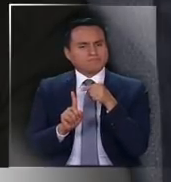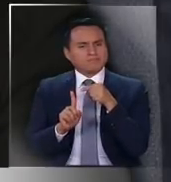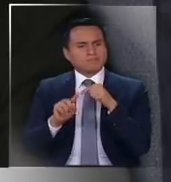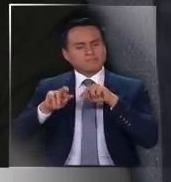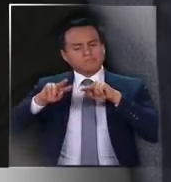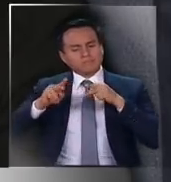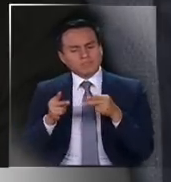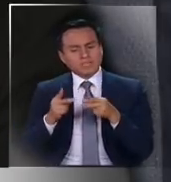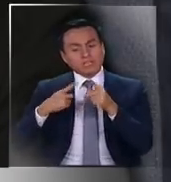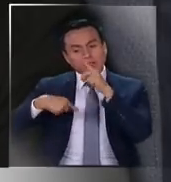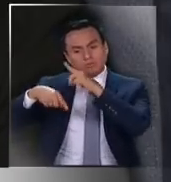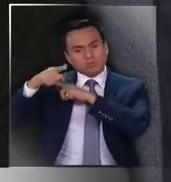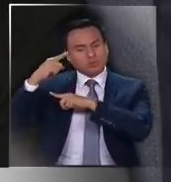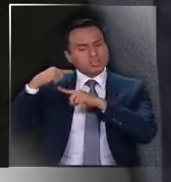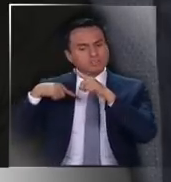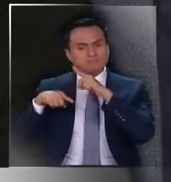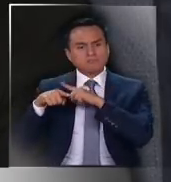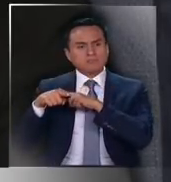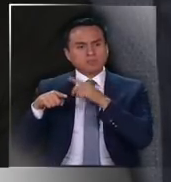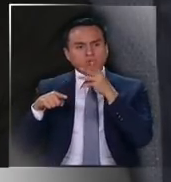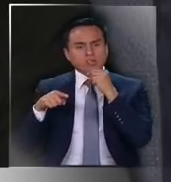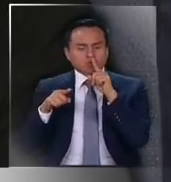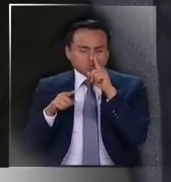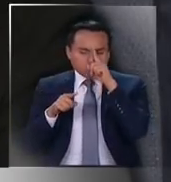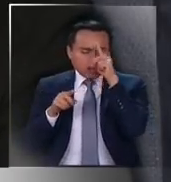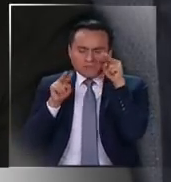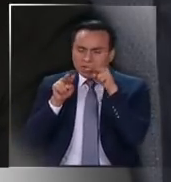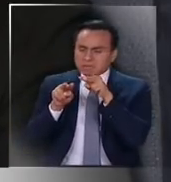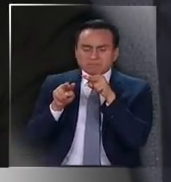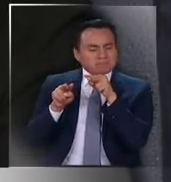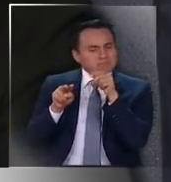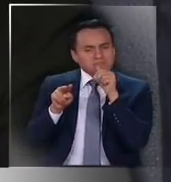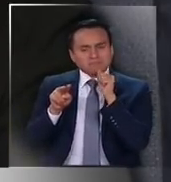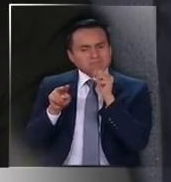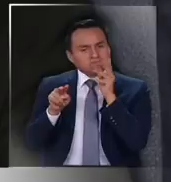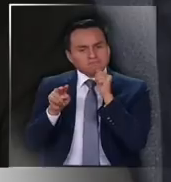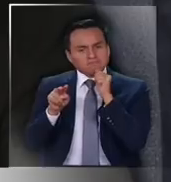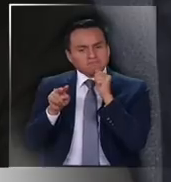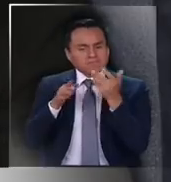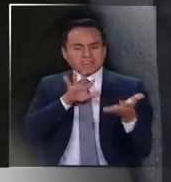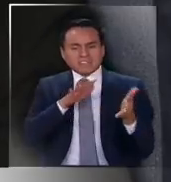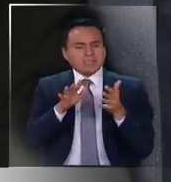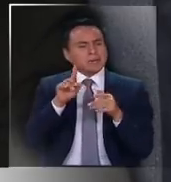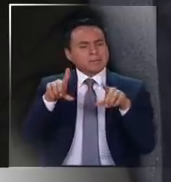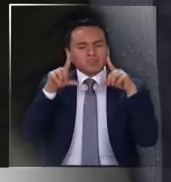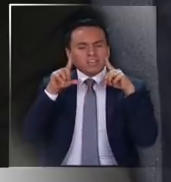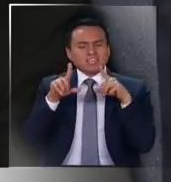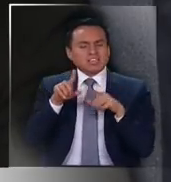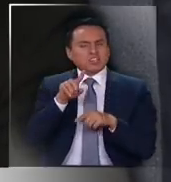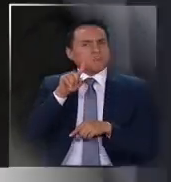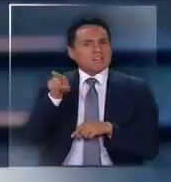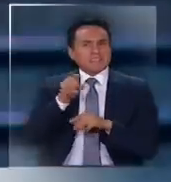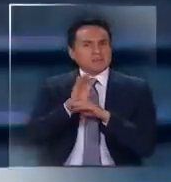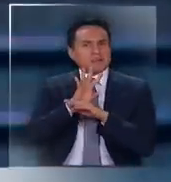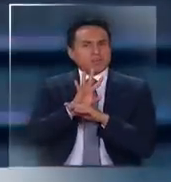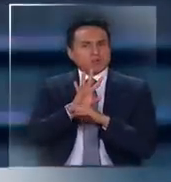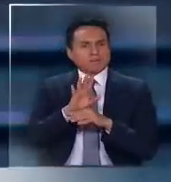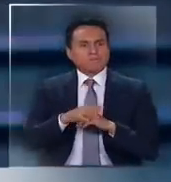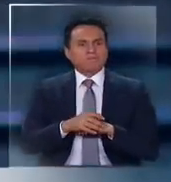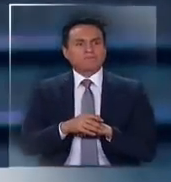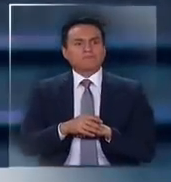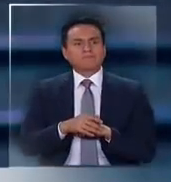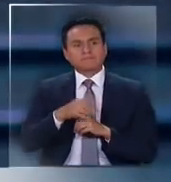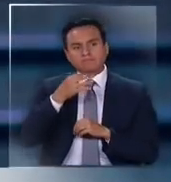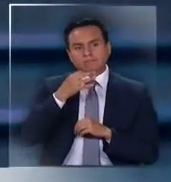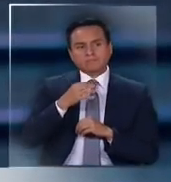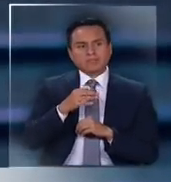Son historias que no estamos tan acostumbrados a ver porque pareciera que son personajes que no merecieran una película. A